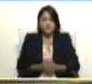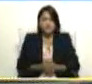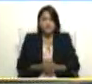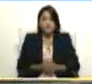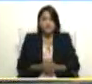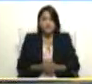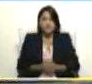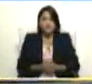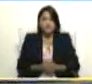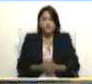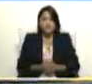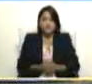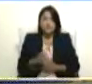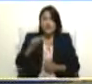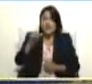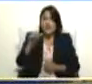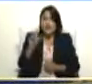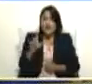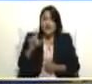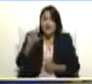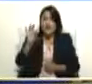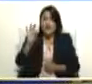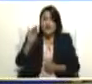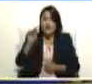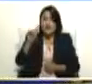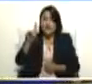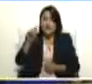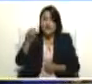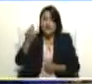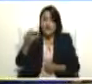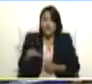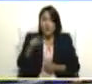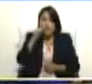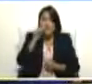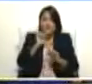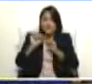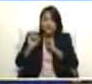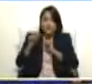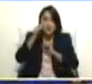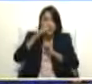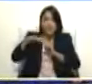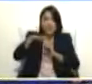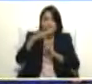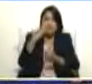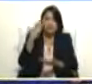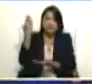Ciudadano doctor Alfredo Ruiz, defensor del pueblo.